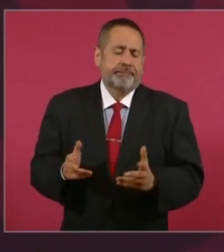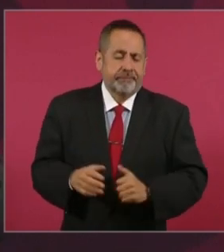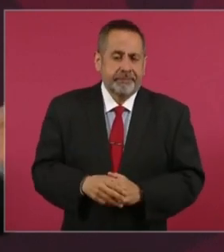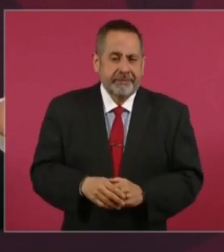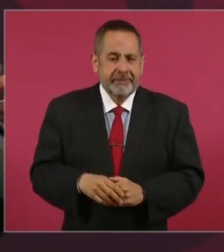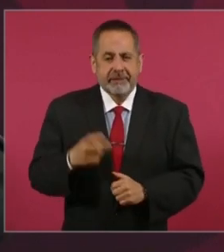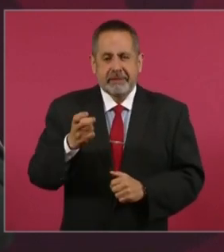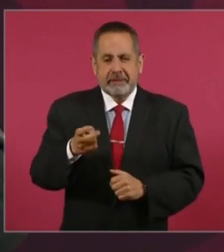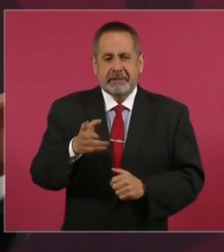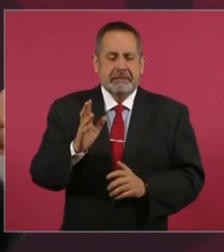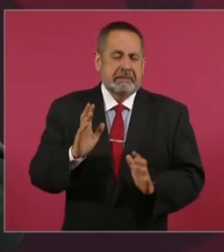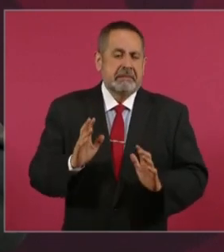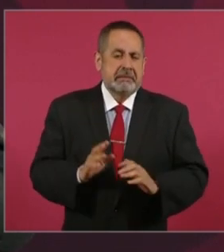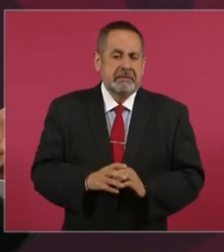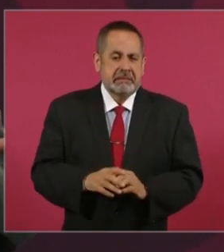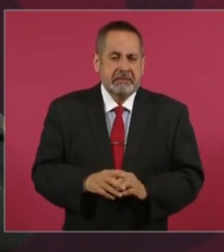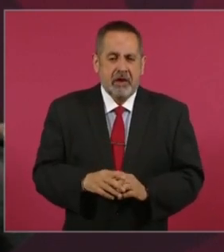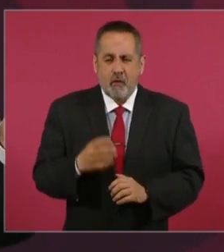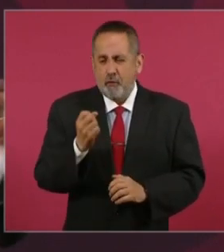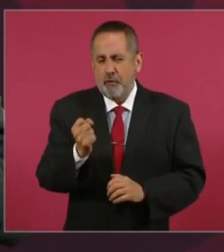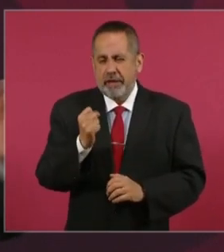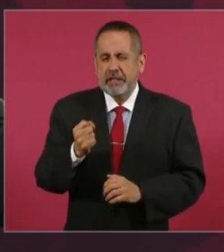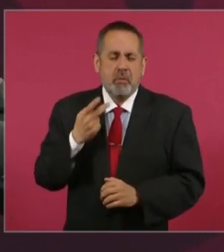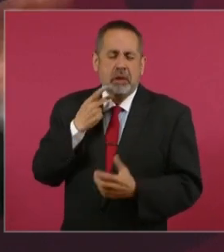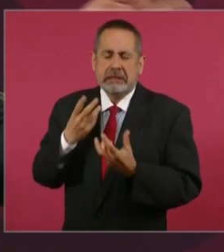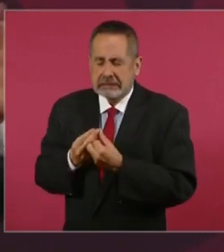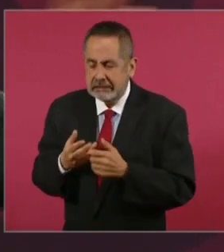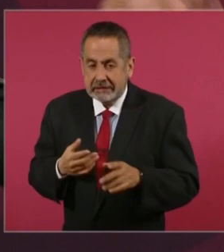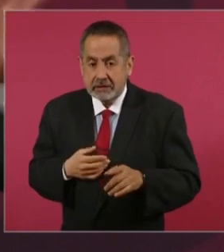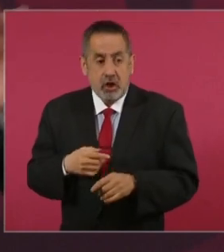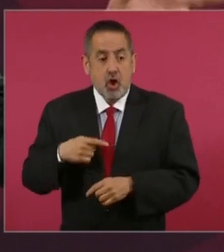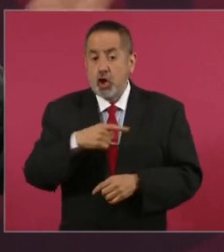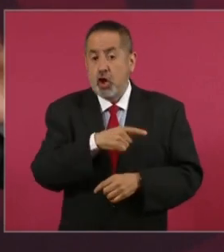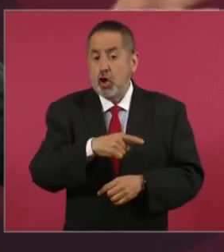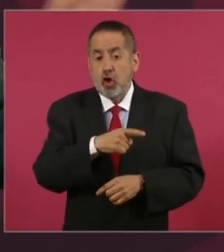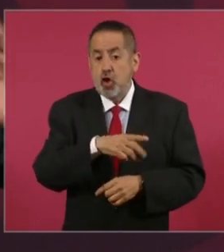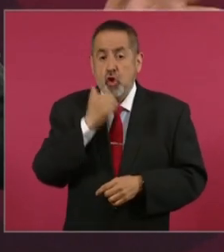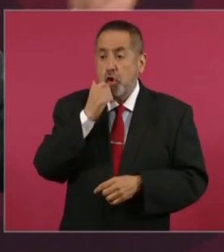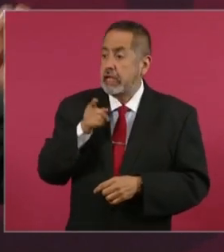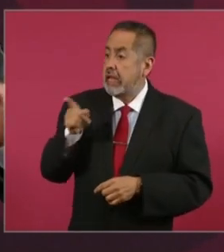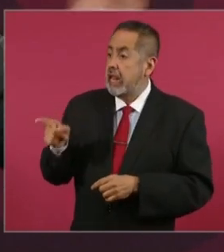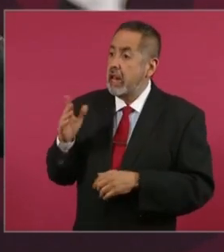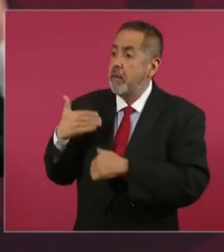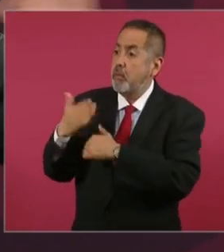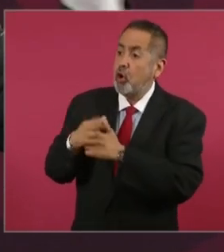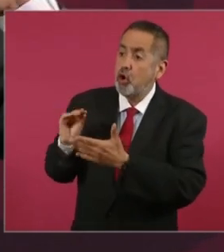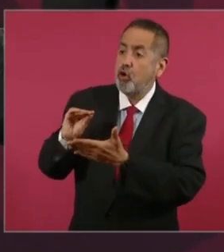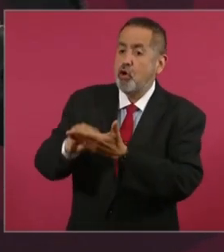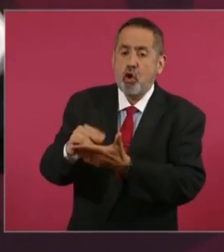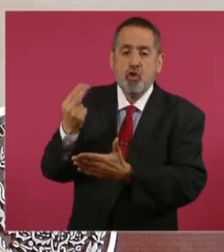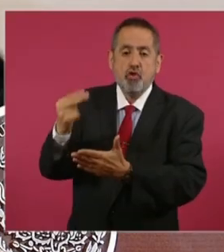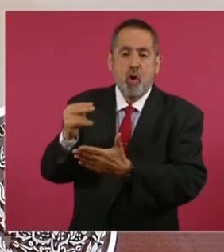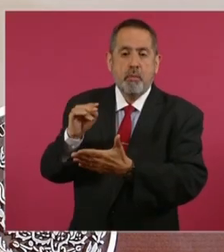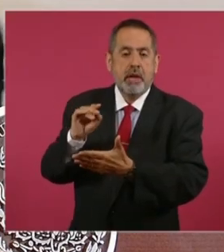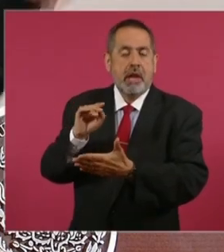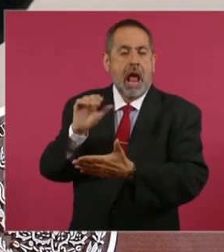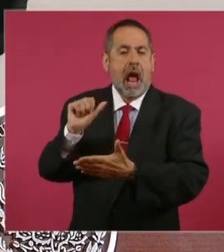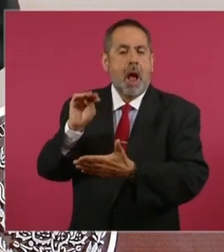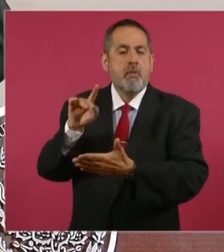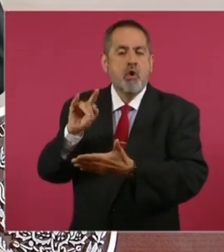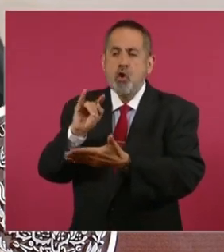pero esa fue muy fuerte políticamente, porque no querían que yo saliera en la boleta, que apareciera mi nombre en la boleta,